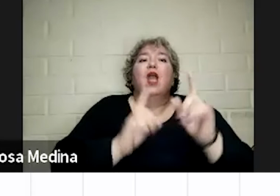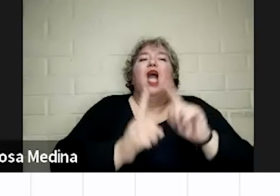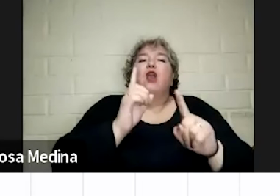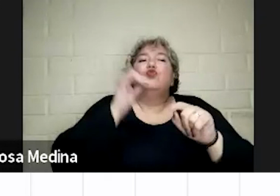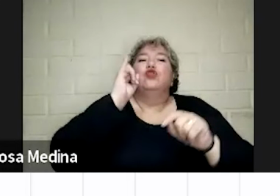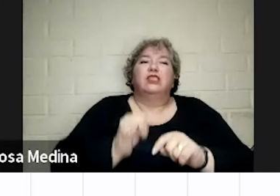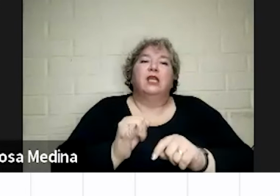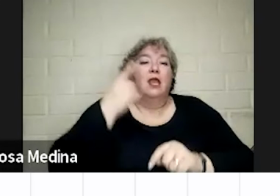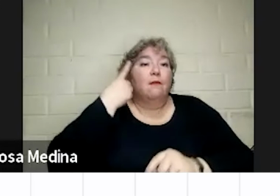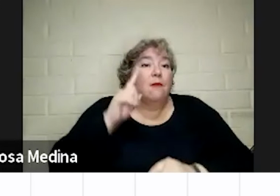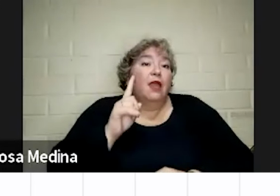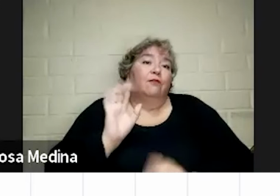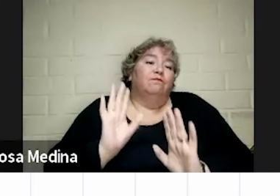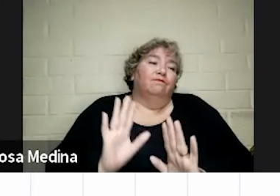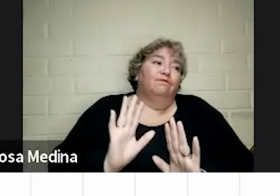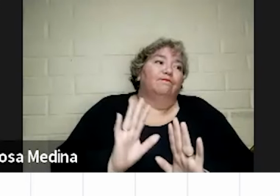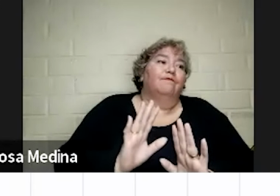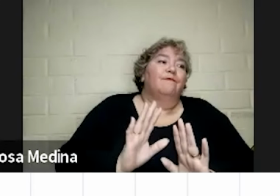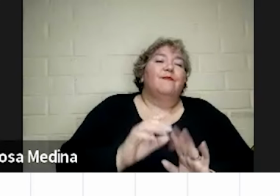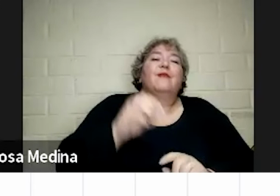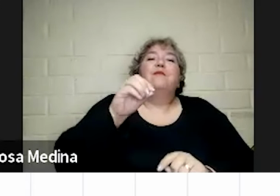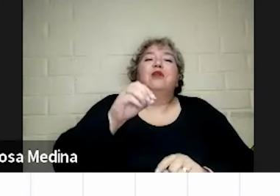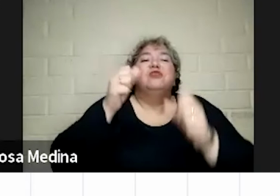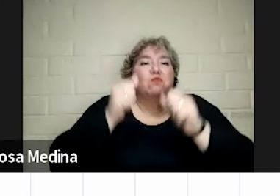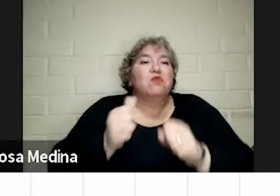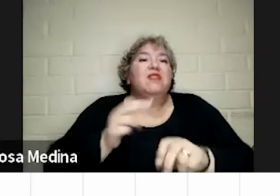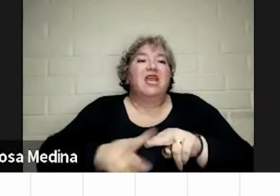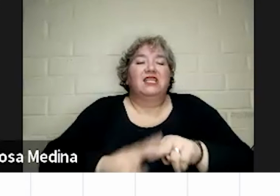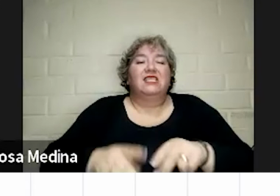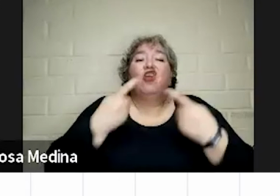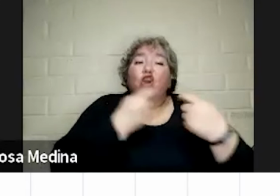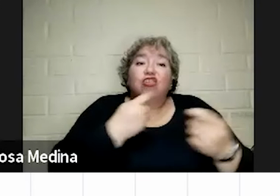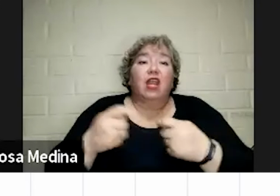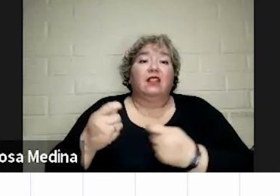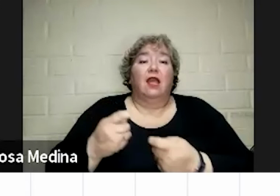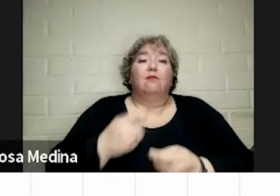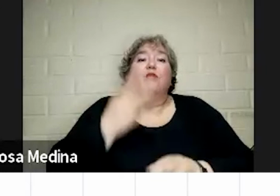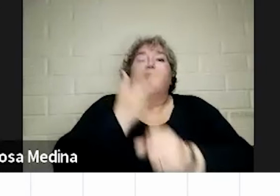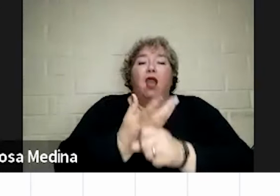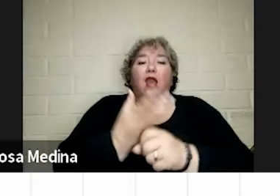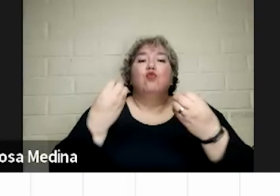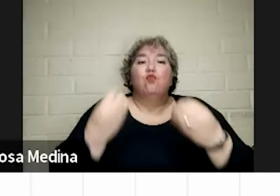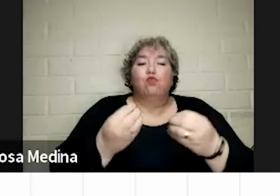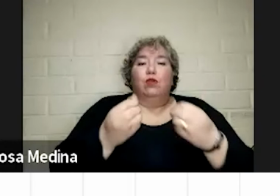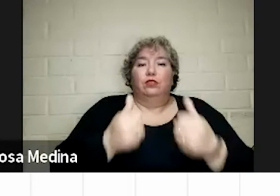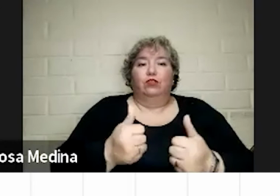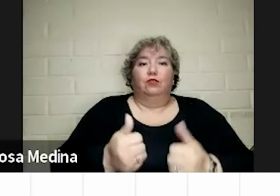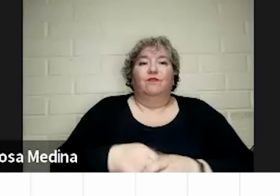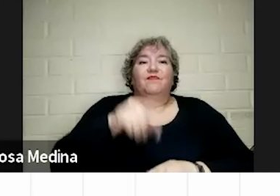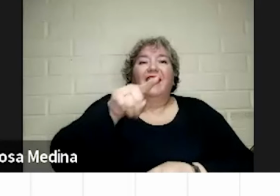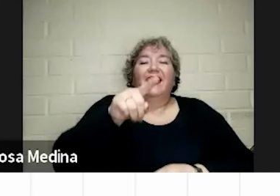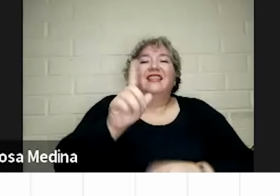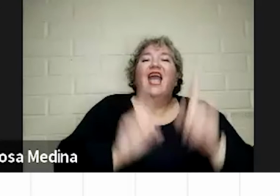bueno, igual vale la pena intentarlo porque en general hay un buen impacto. Estas son ideas, como por